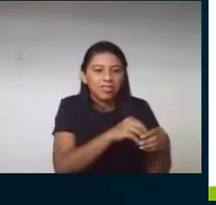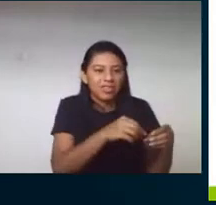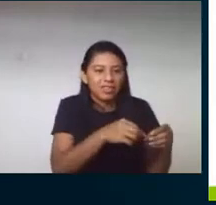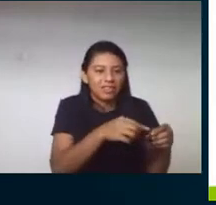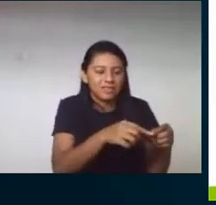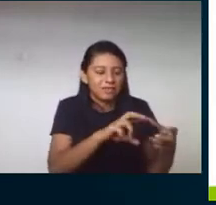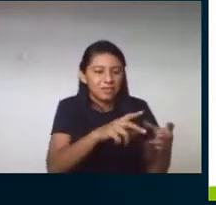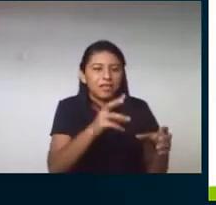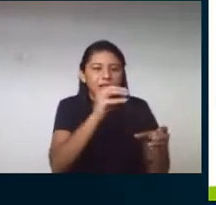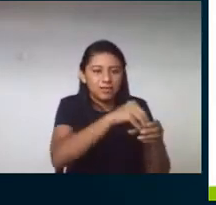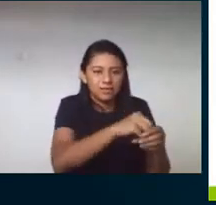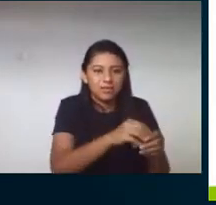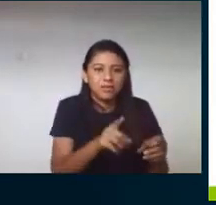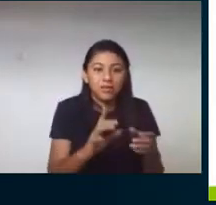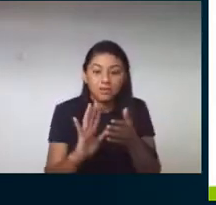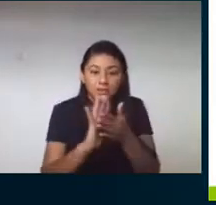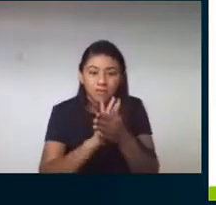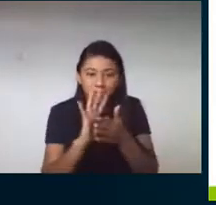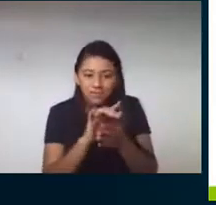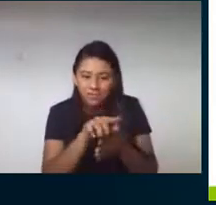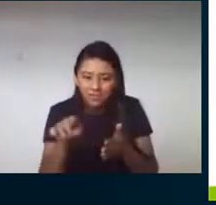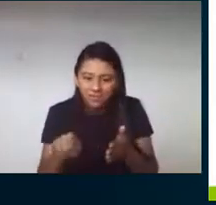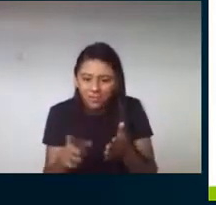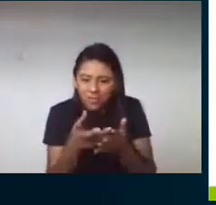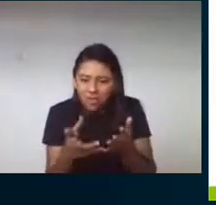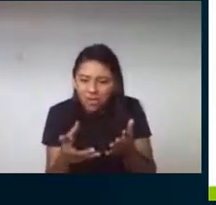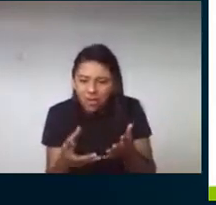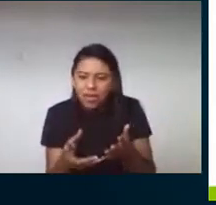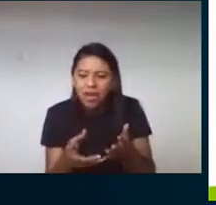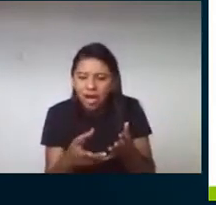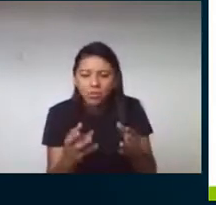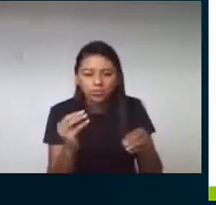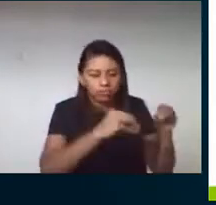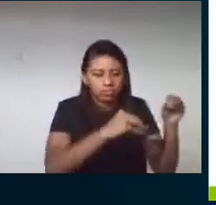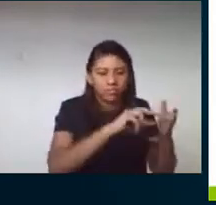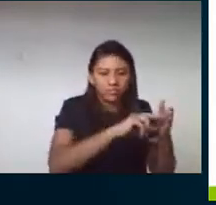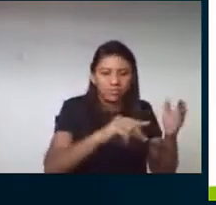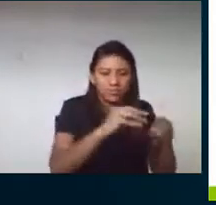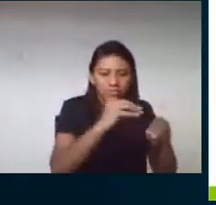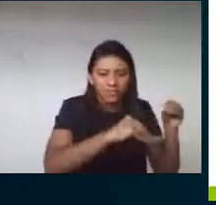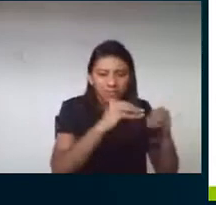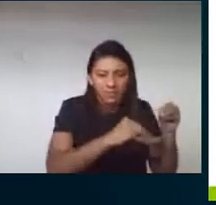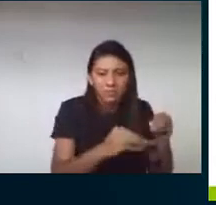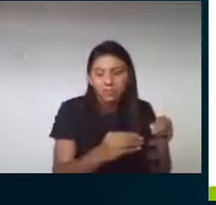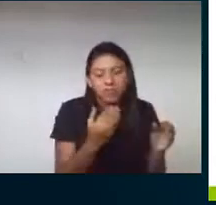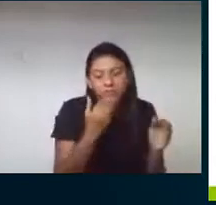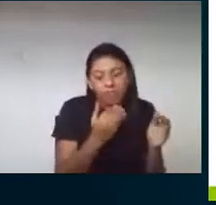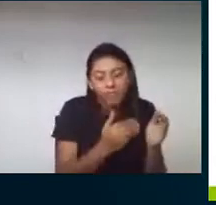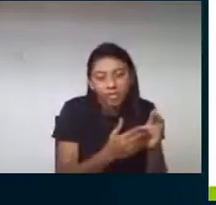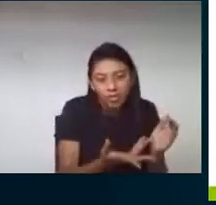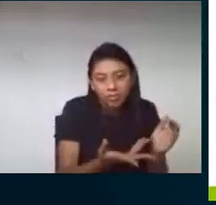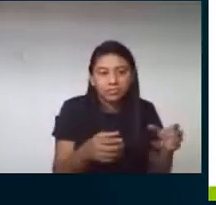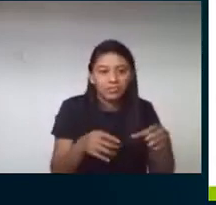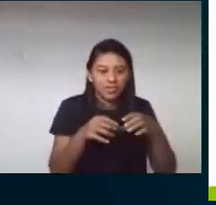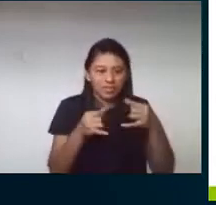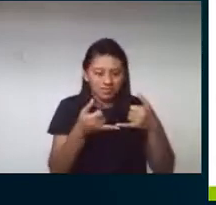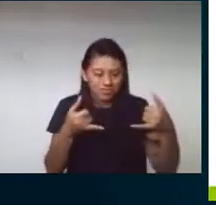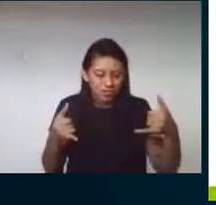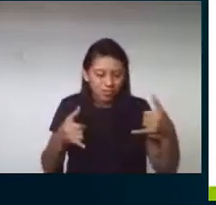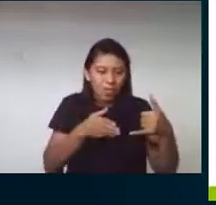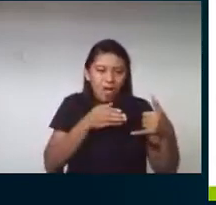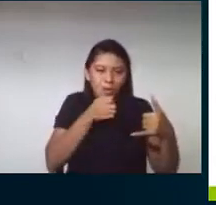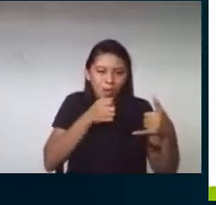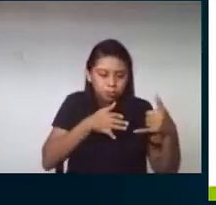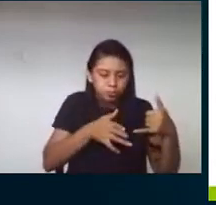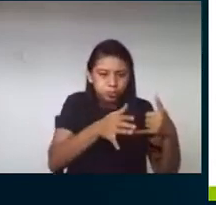para el proceso. Plantas de tratamiento puede ser, por ejemplo, sensores de flujo másico, sensores que midan la presión, la caída de presión